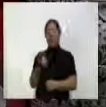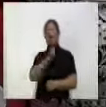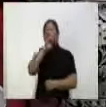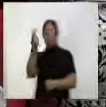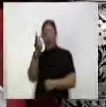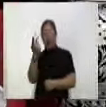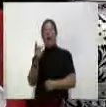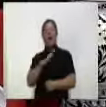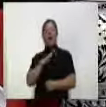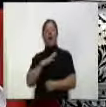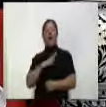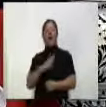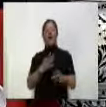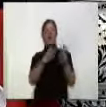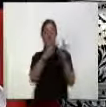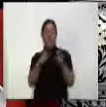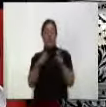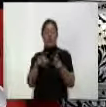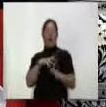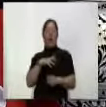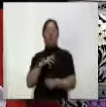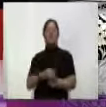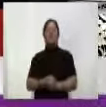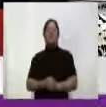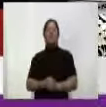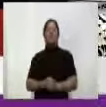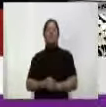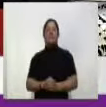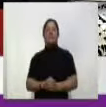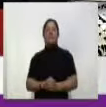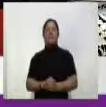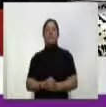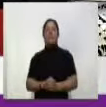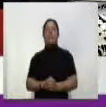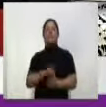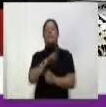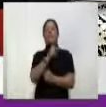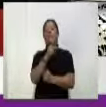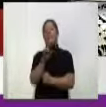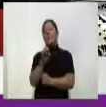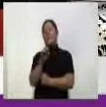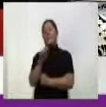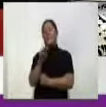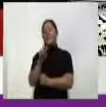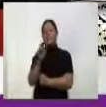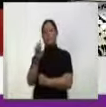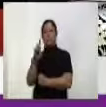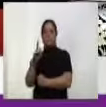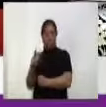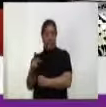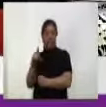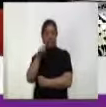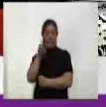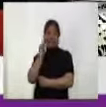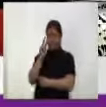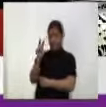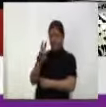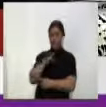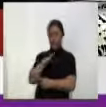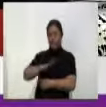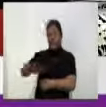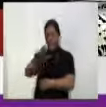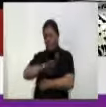Politécnica Región Poniente, UPTREP. Ahí pueden visitar o ver las instalaciones, las carreras